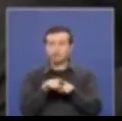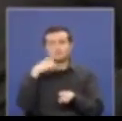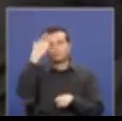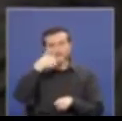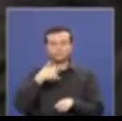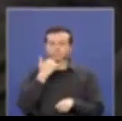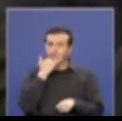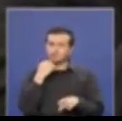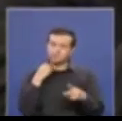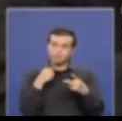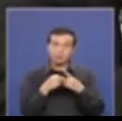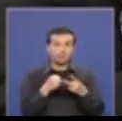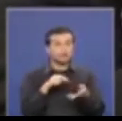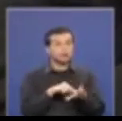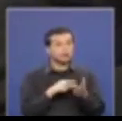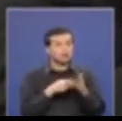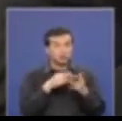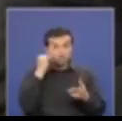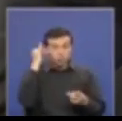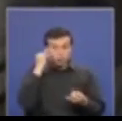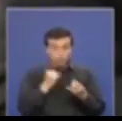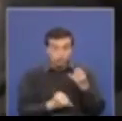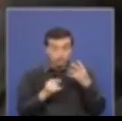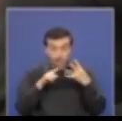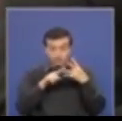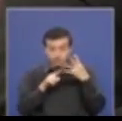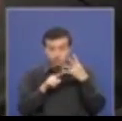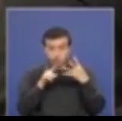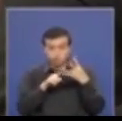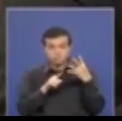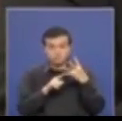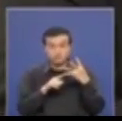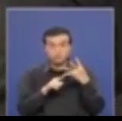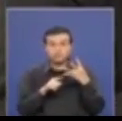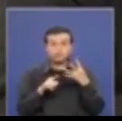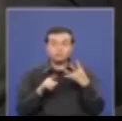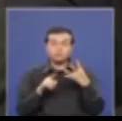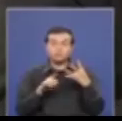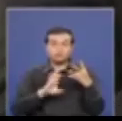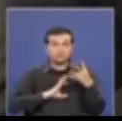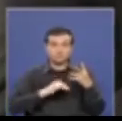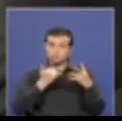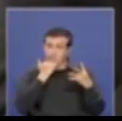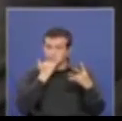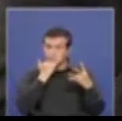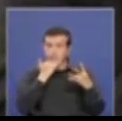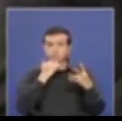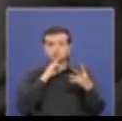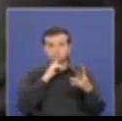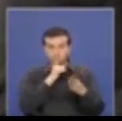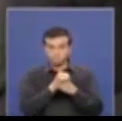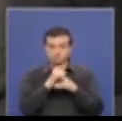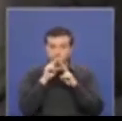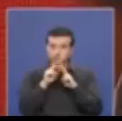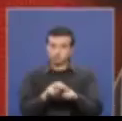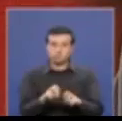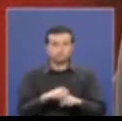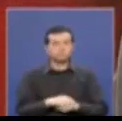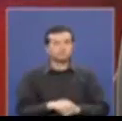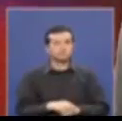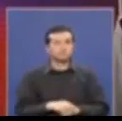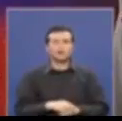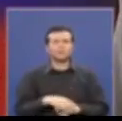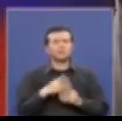estamos alegres porque las 2 últimas aeronaves hayan sido una falla técnica, pero ahí sí hemos hecho ya una investigación. Pero es que, por ejemplo, entre